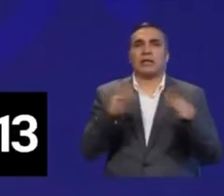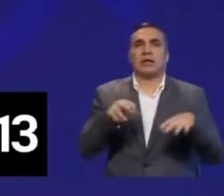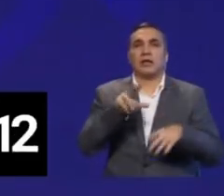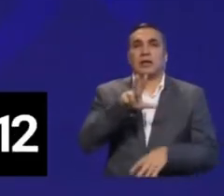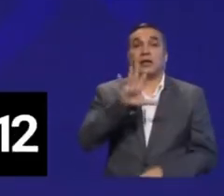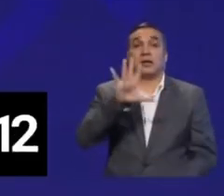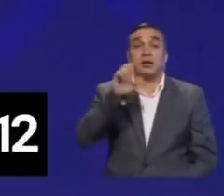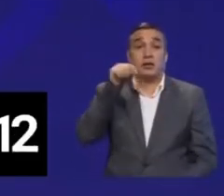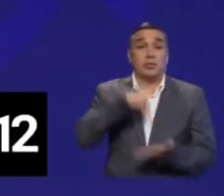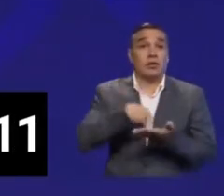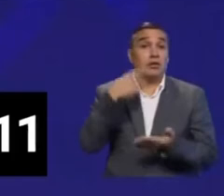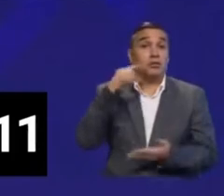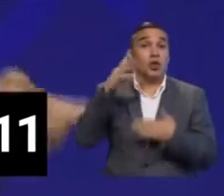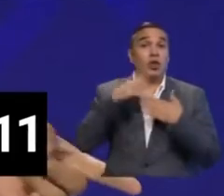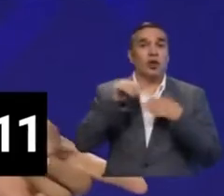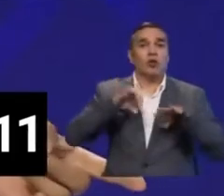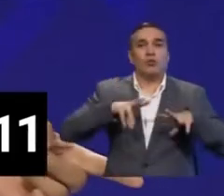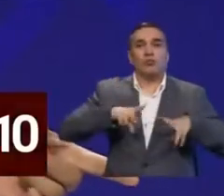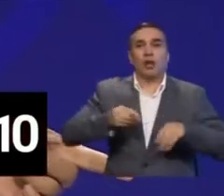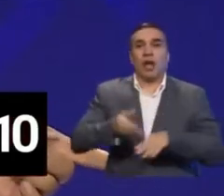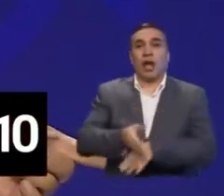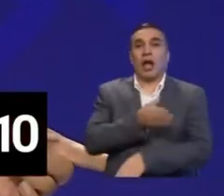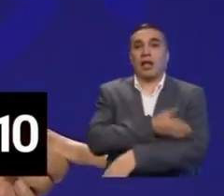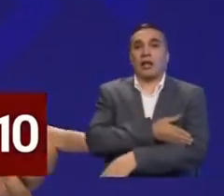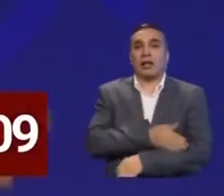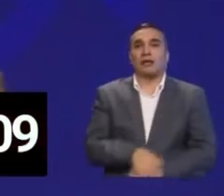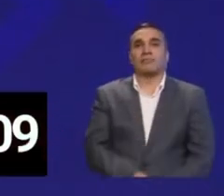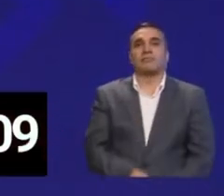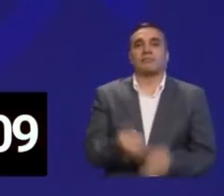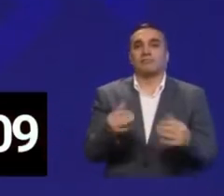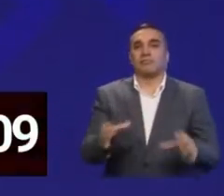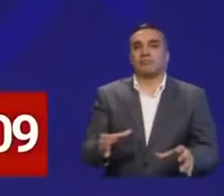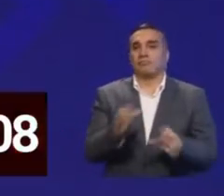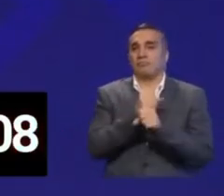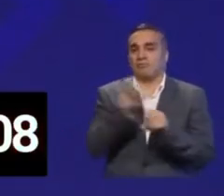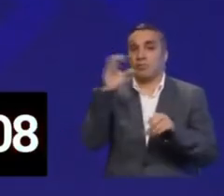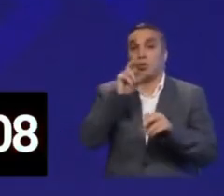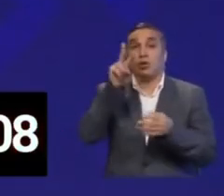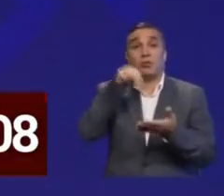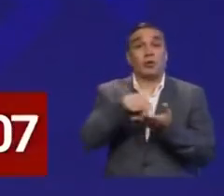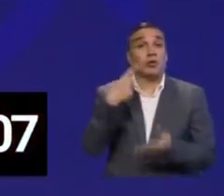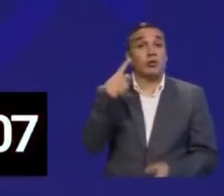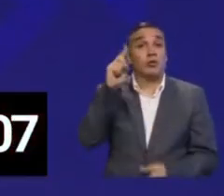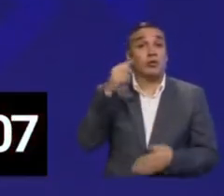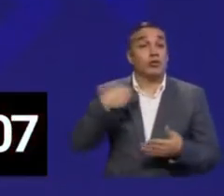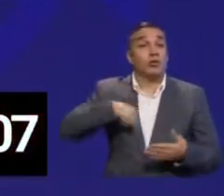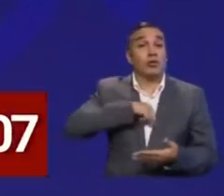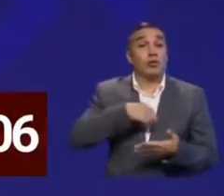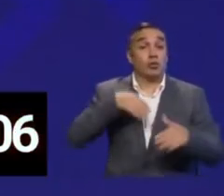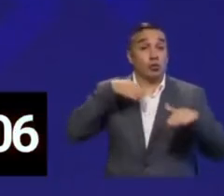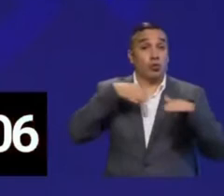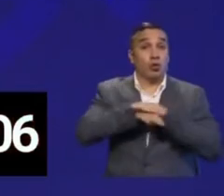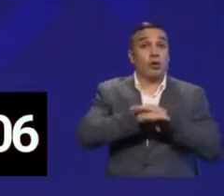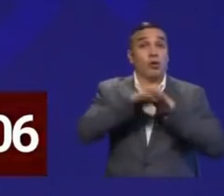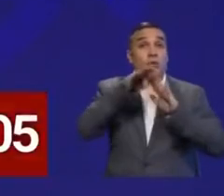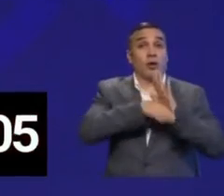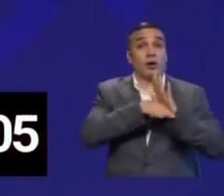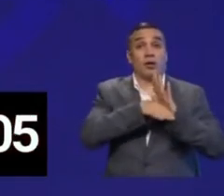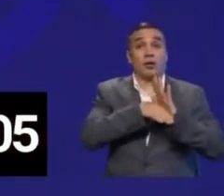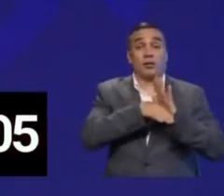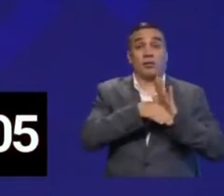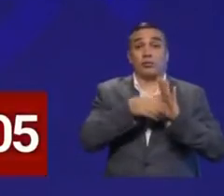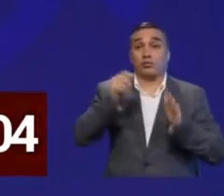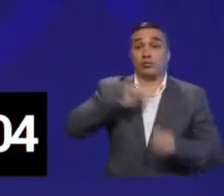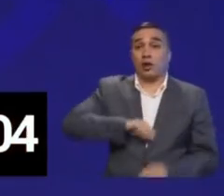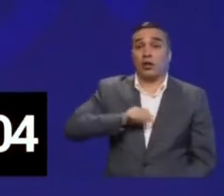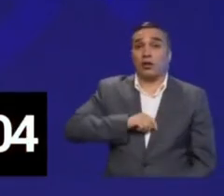35 mil millones de dólares que se robaron en el gobierno anterior. Y con los 2 mil millones que nos vamos a ahorrar, bajando los